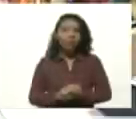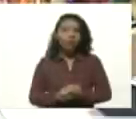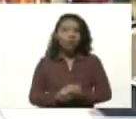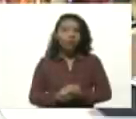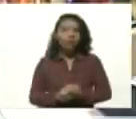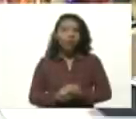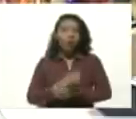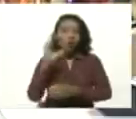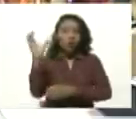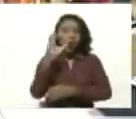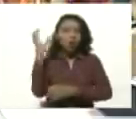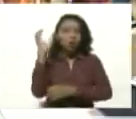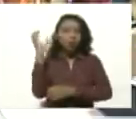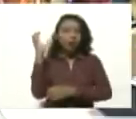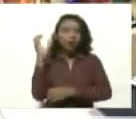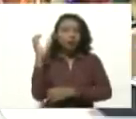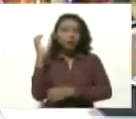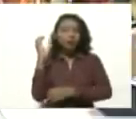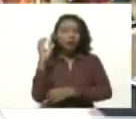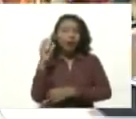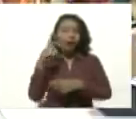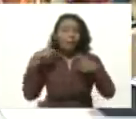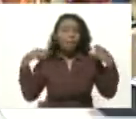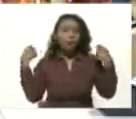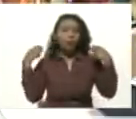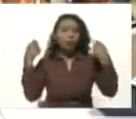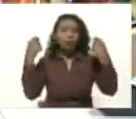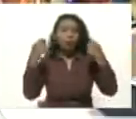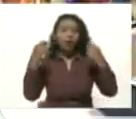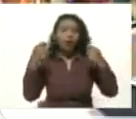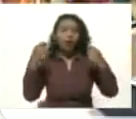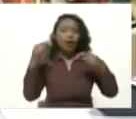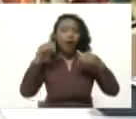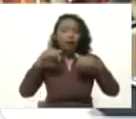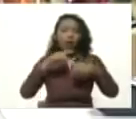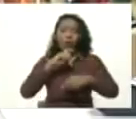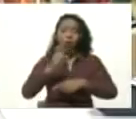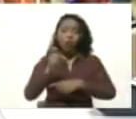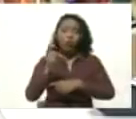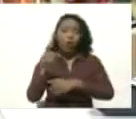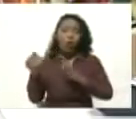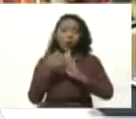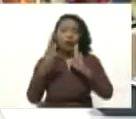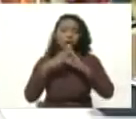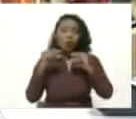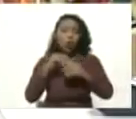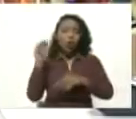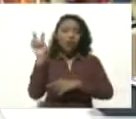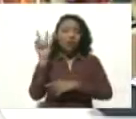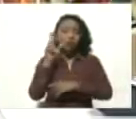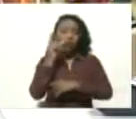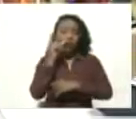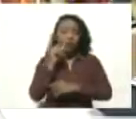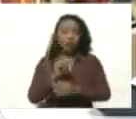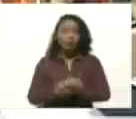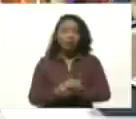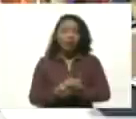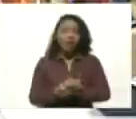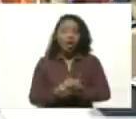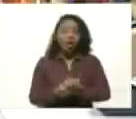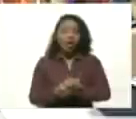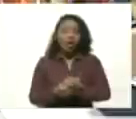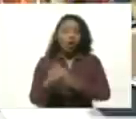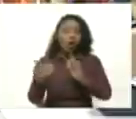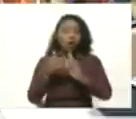narcooligarquía colombiana ha promovido una campaña de odio contra todo lo que es venezolano, contra